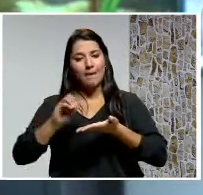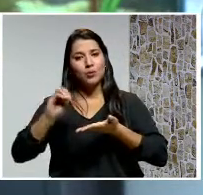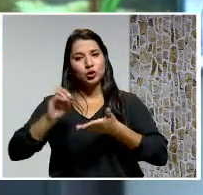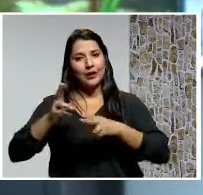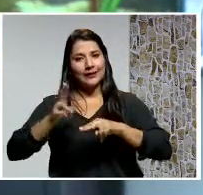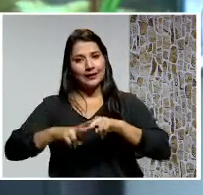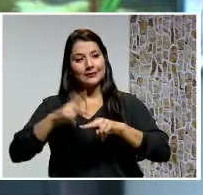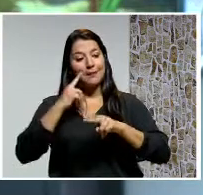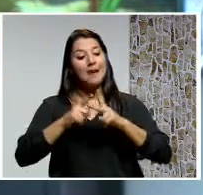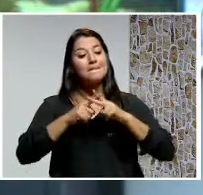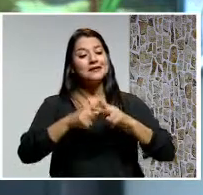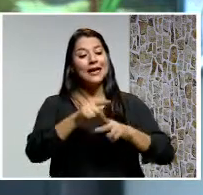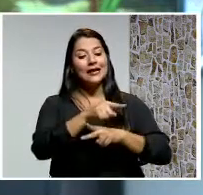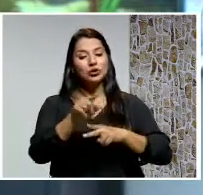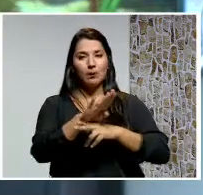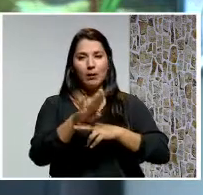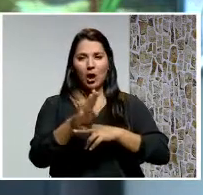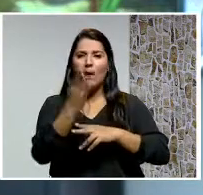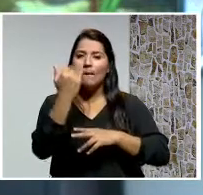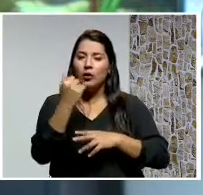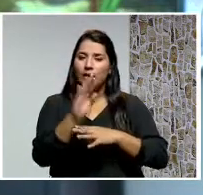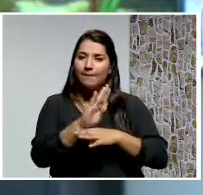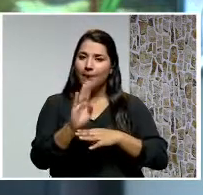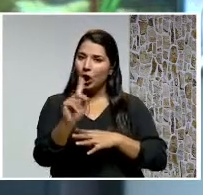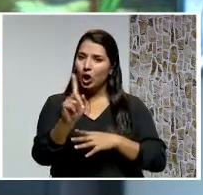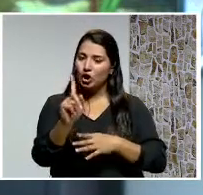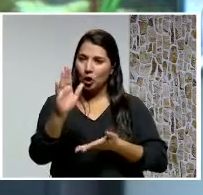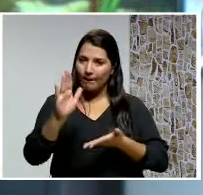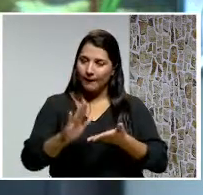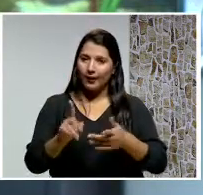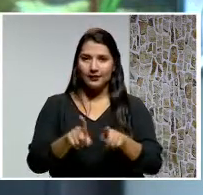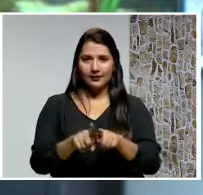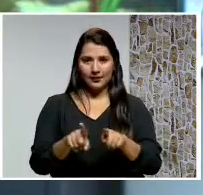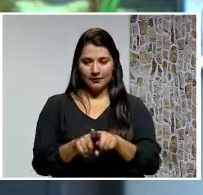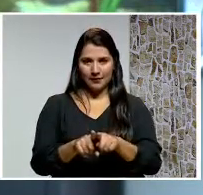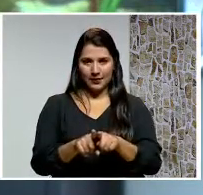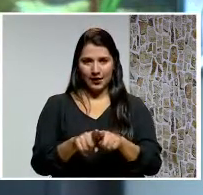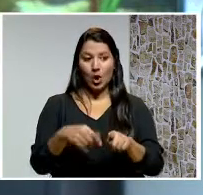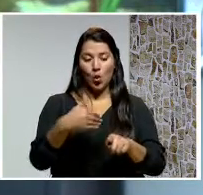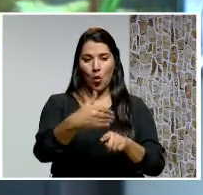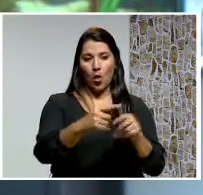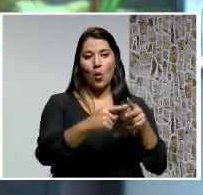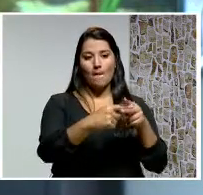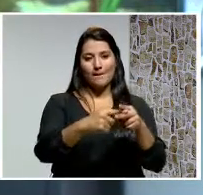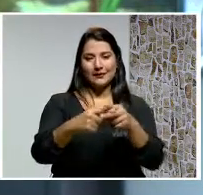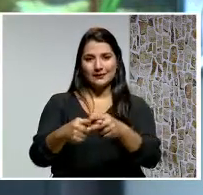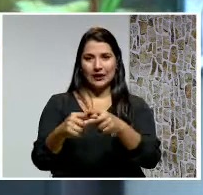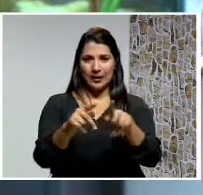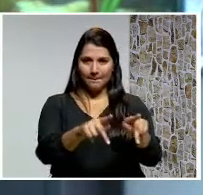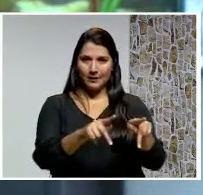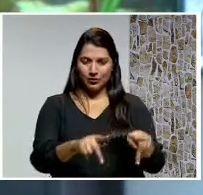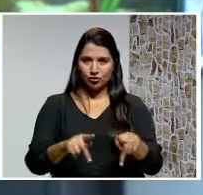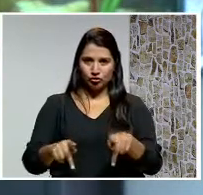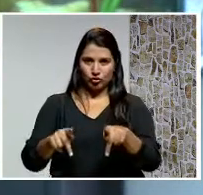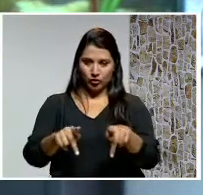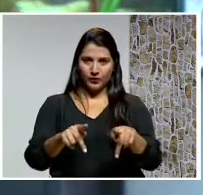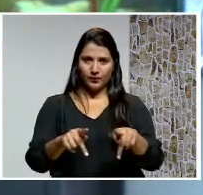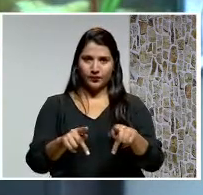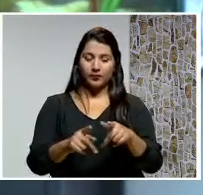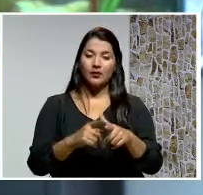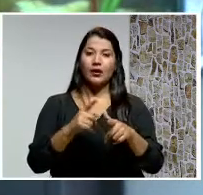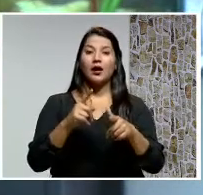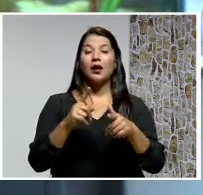política monetaria, a las reducciones de encajes, el encaje mínimo legal que realizó el Banco Central el año anterior, y que hay margen para